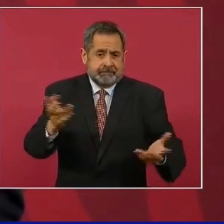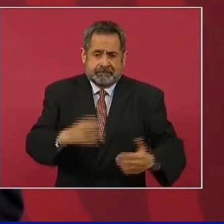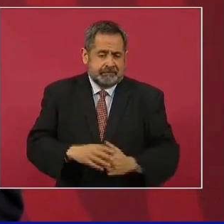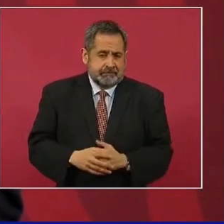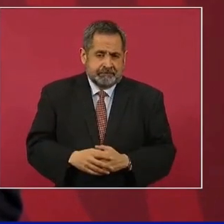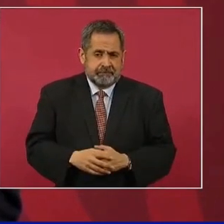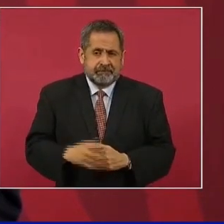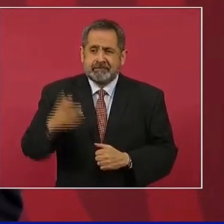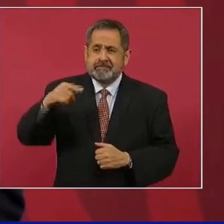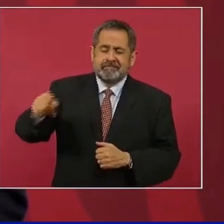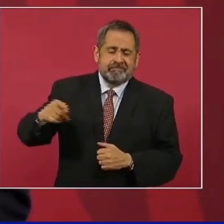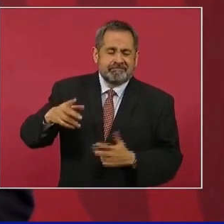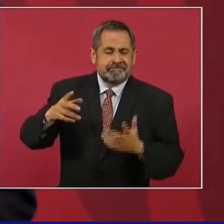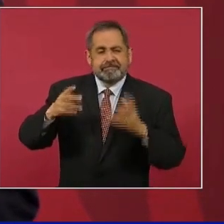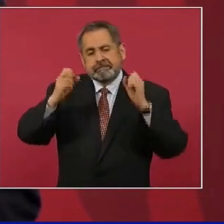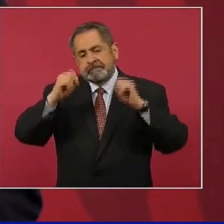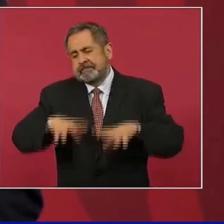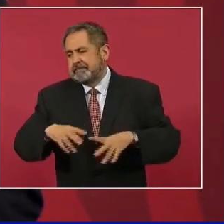Se perdieron valores